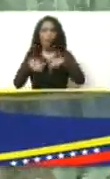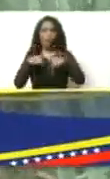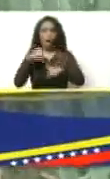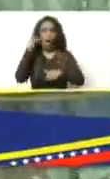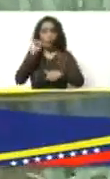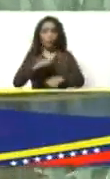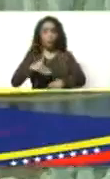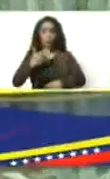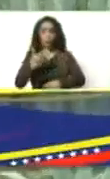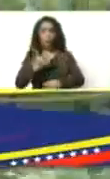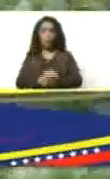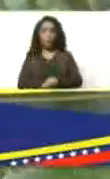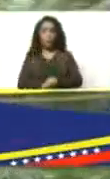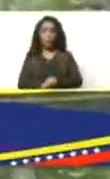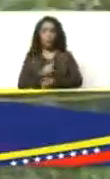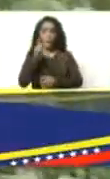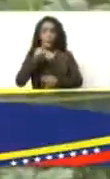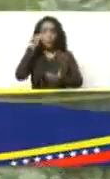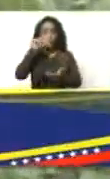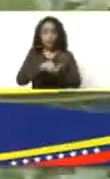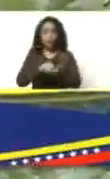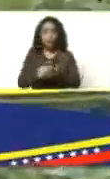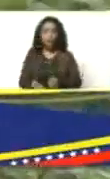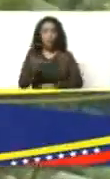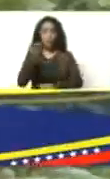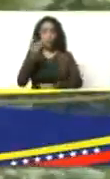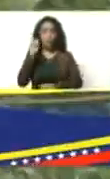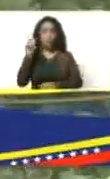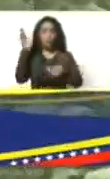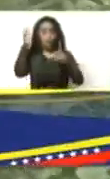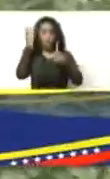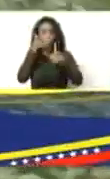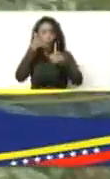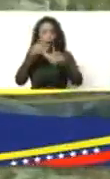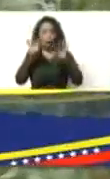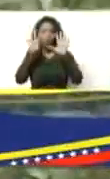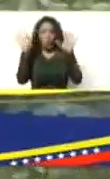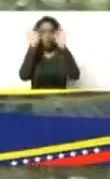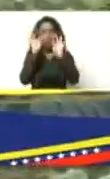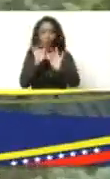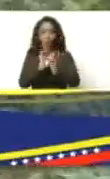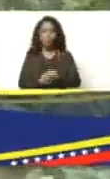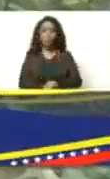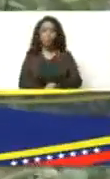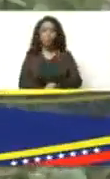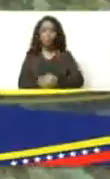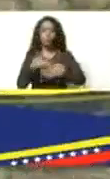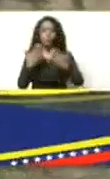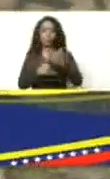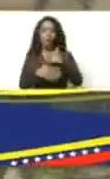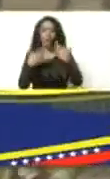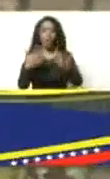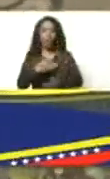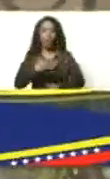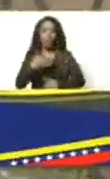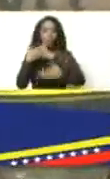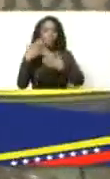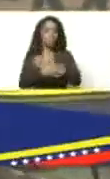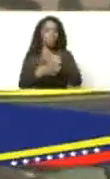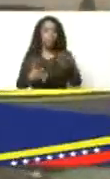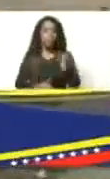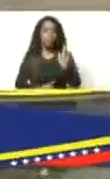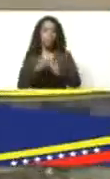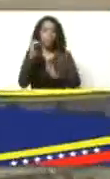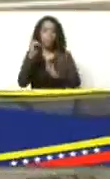la posibilidad de ser el centro piloto en este momento de esta formación en 9 módulos que van a poder